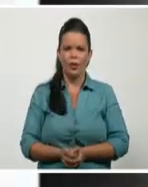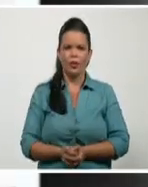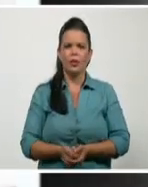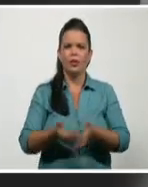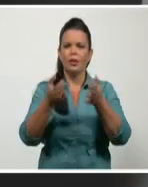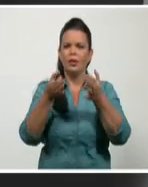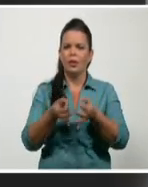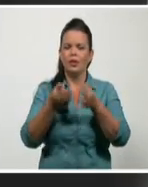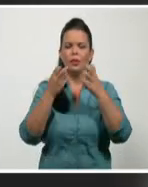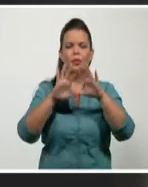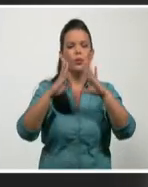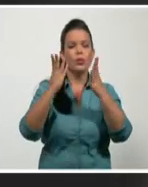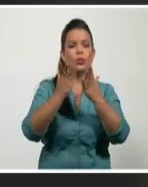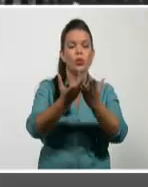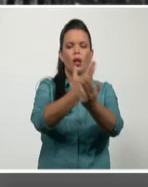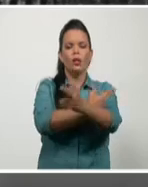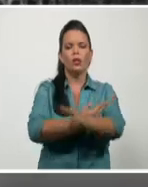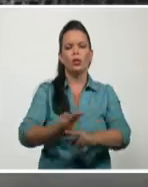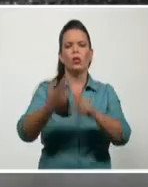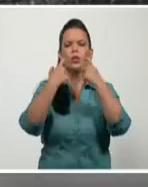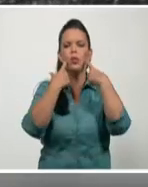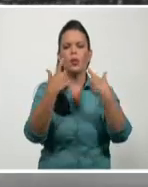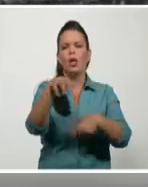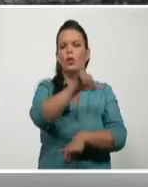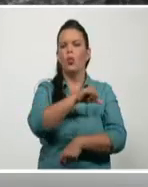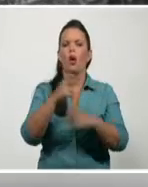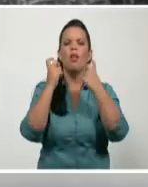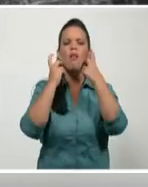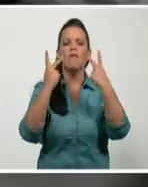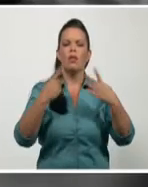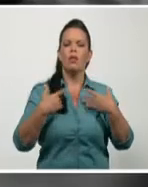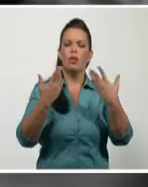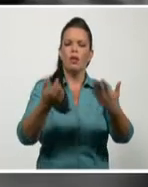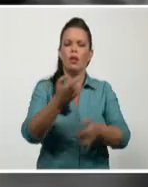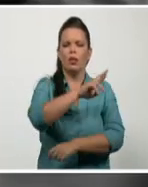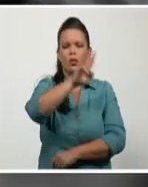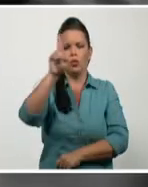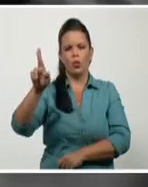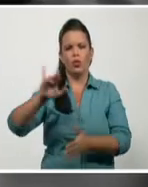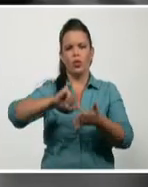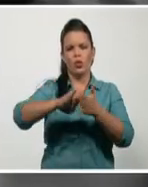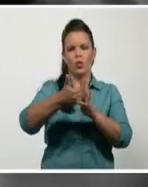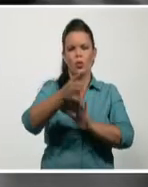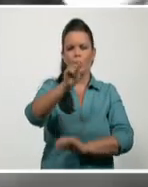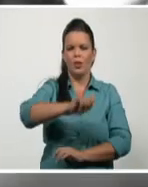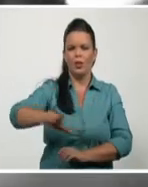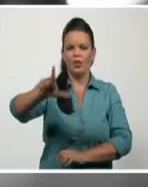su propia vida, la que dedicó a la revolución y a su proyecto social. Tania Trujillo, Sistema Informativo de